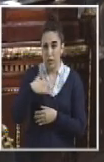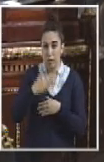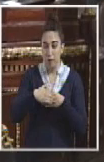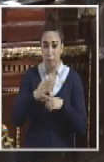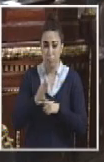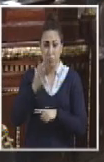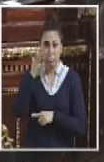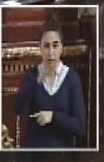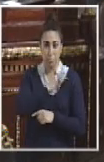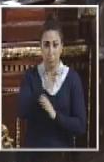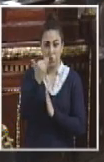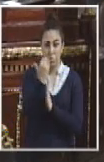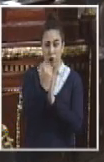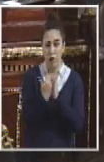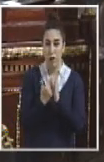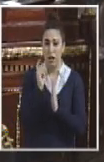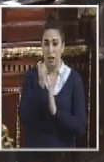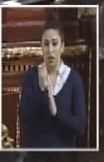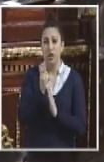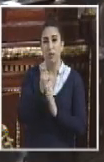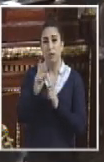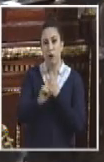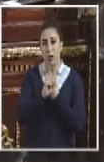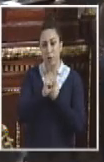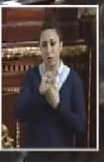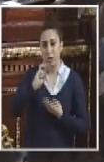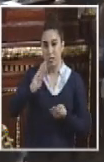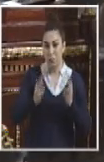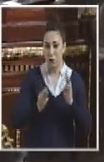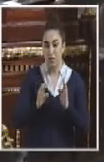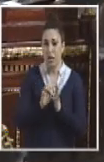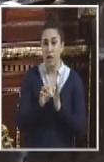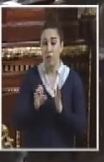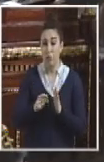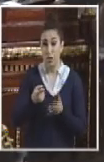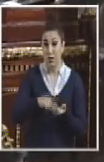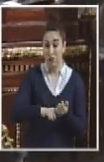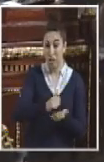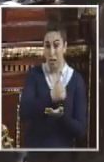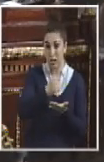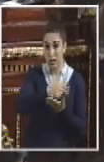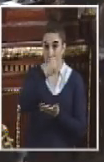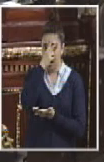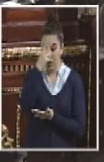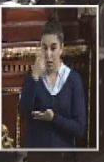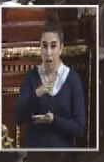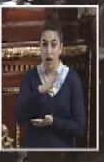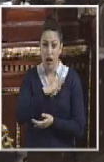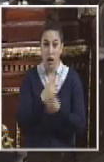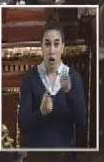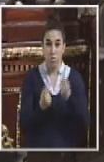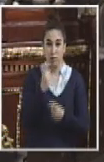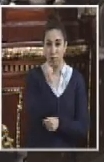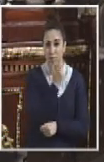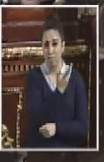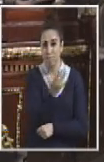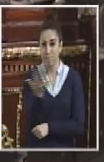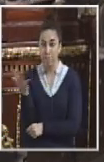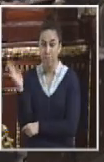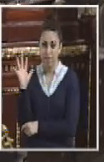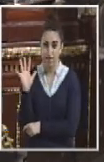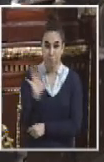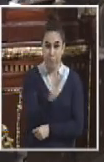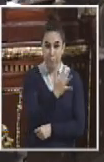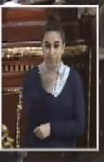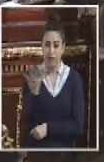estas tendencias tan dañinas. En el caso de la Ciudad de México, tenemos algunos bosques urbanos que ayudan